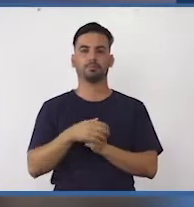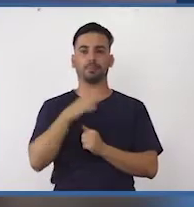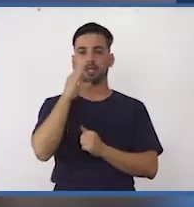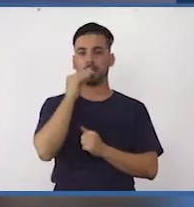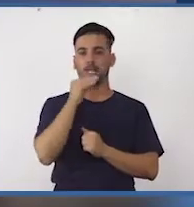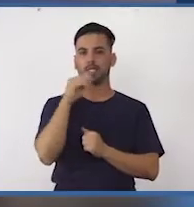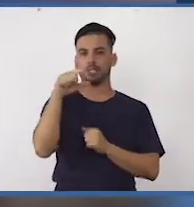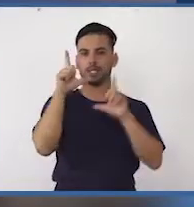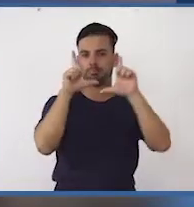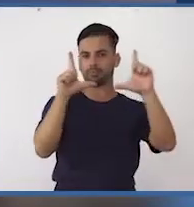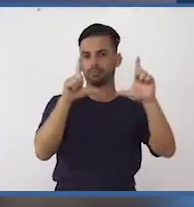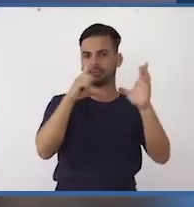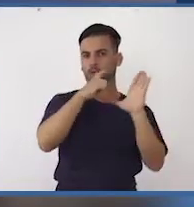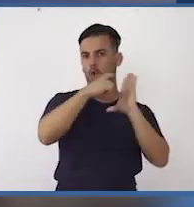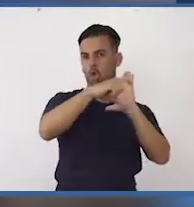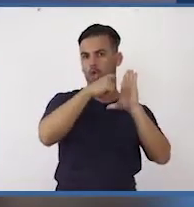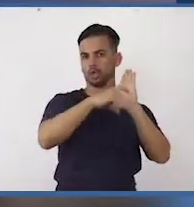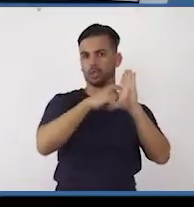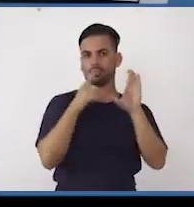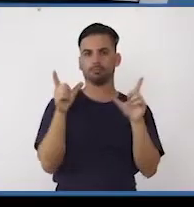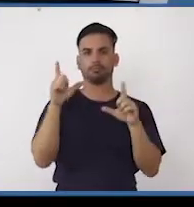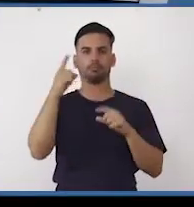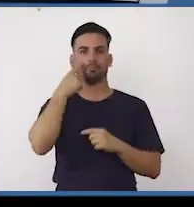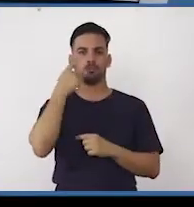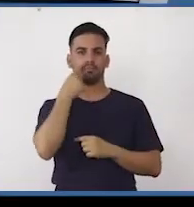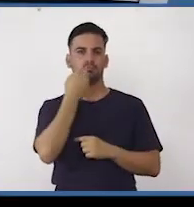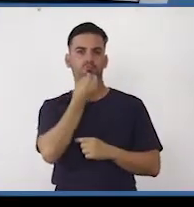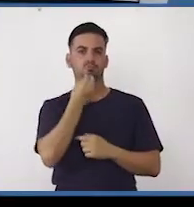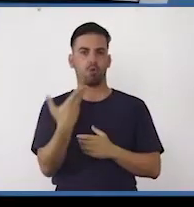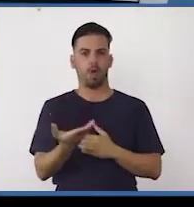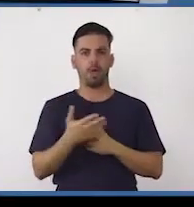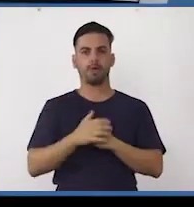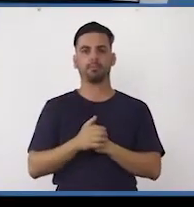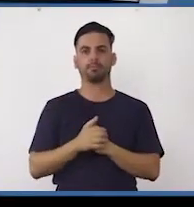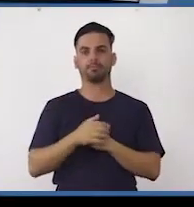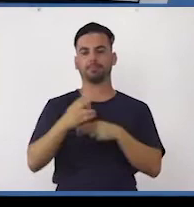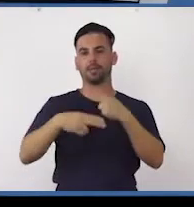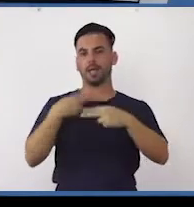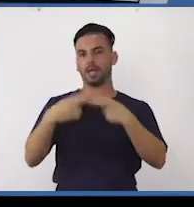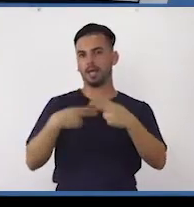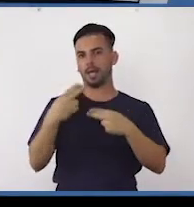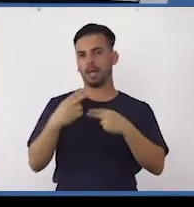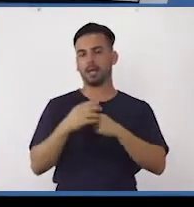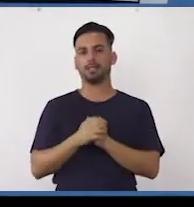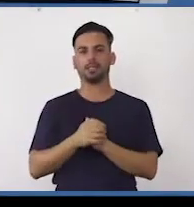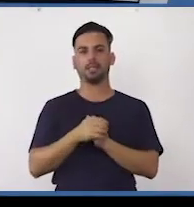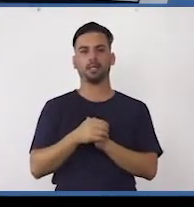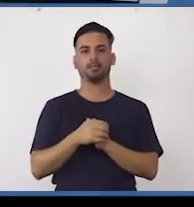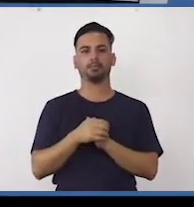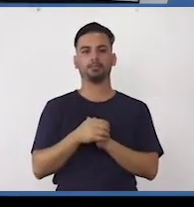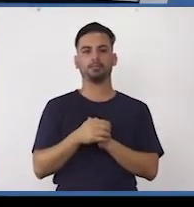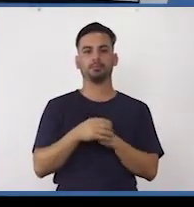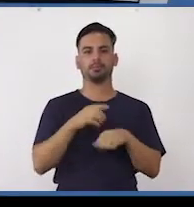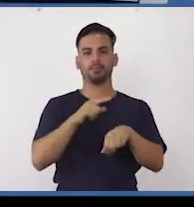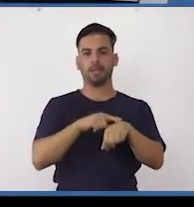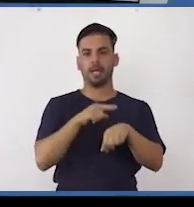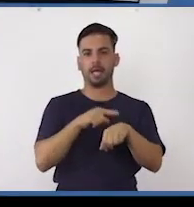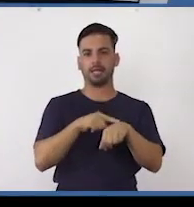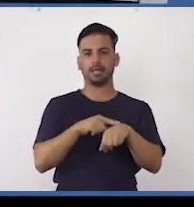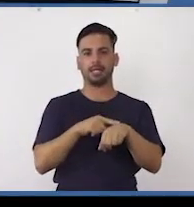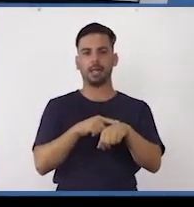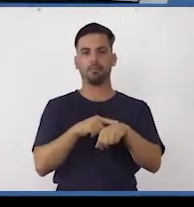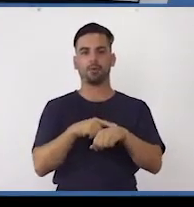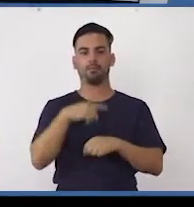banda elástica y compruebe que la frecuencia de las oscilaciones están íntimamente relacionadas con la duración de ellas, el periodo y la frecuencia